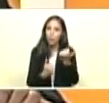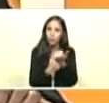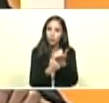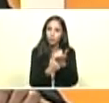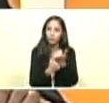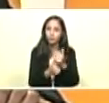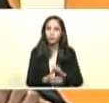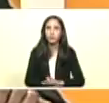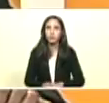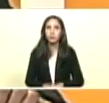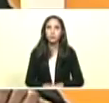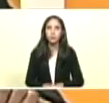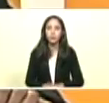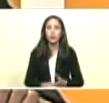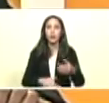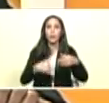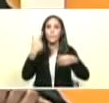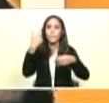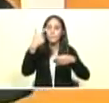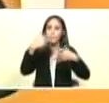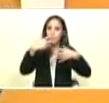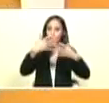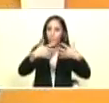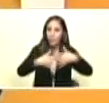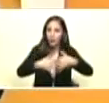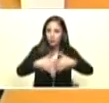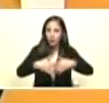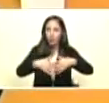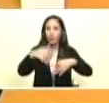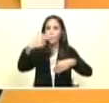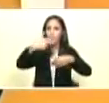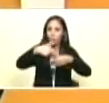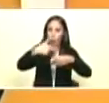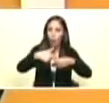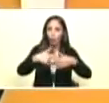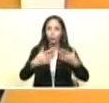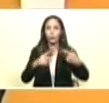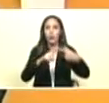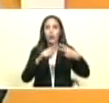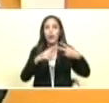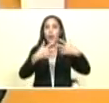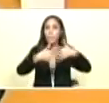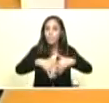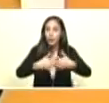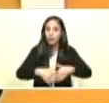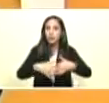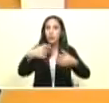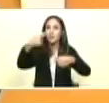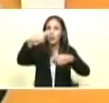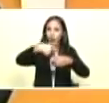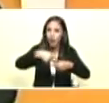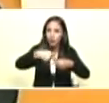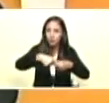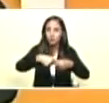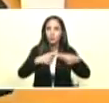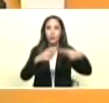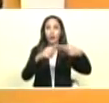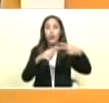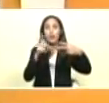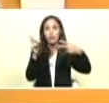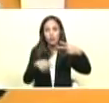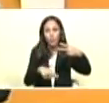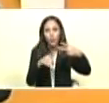PDVSA, Pequivén y CBG, para como empresas del Estado realicen